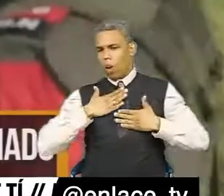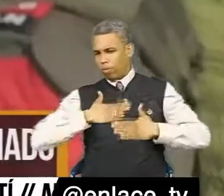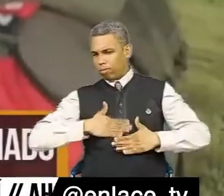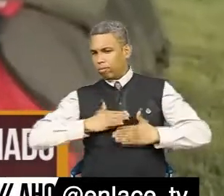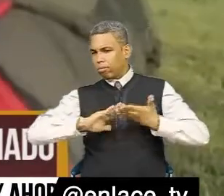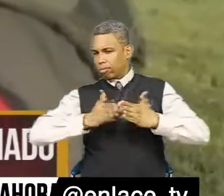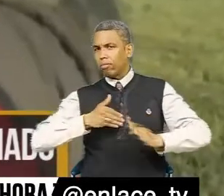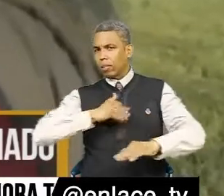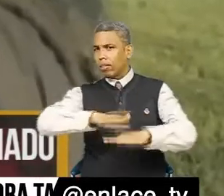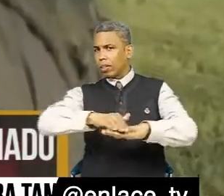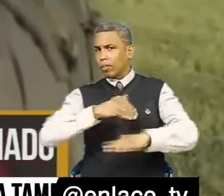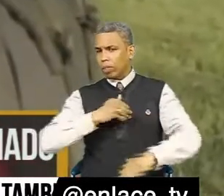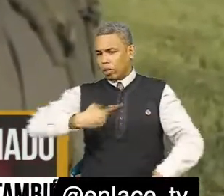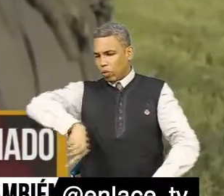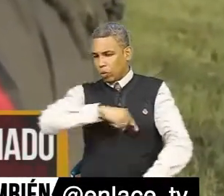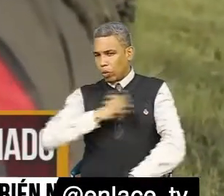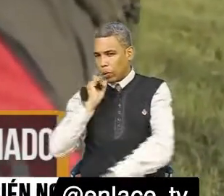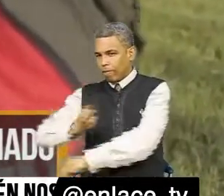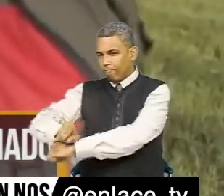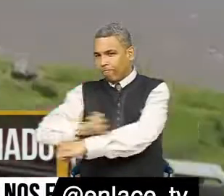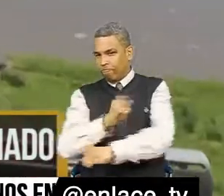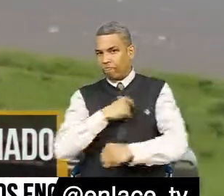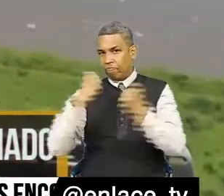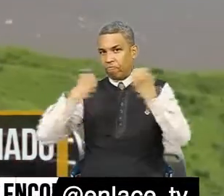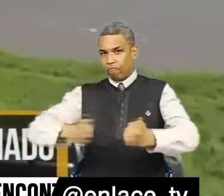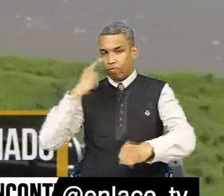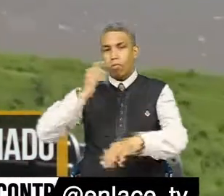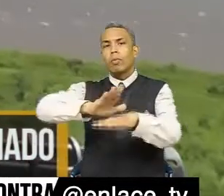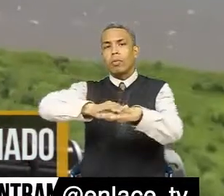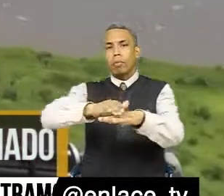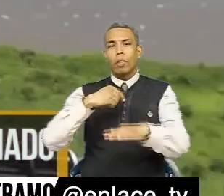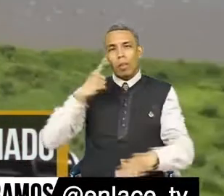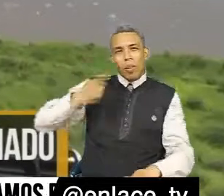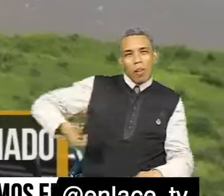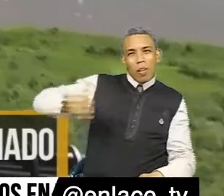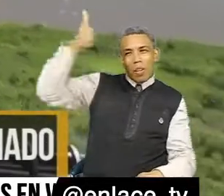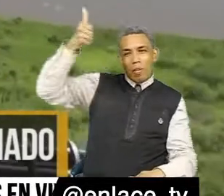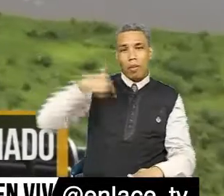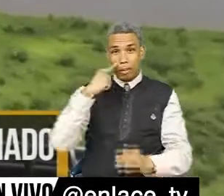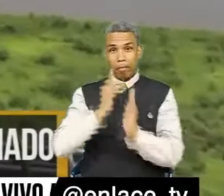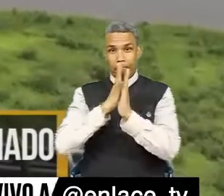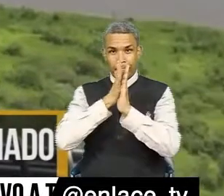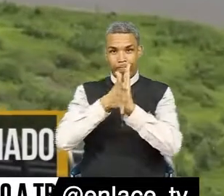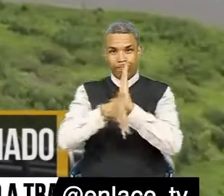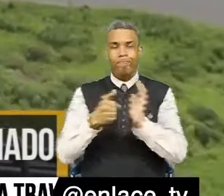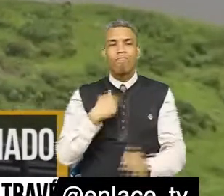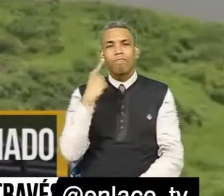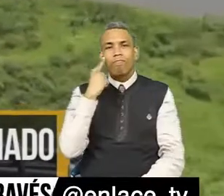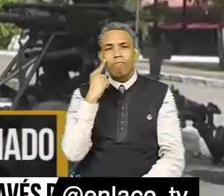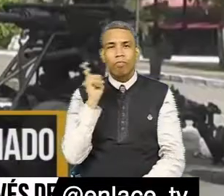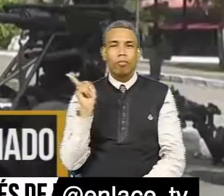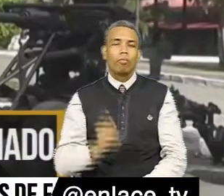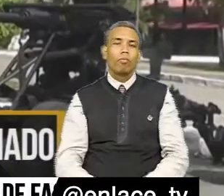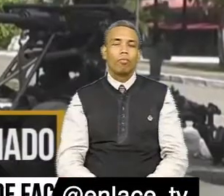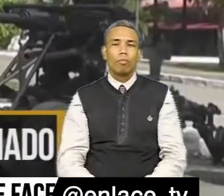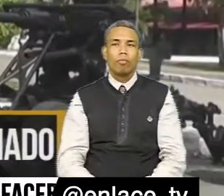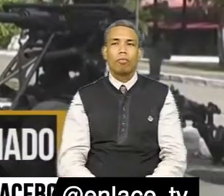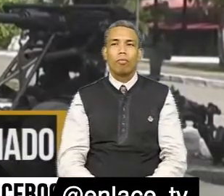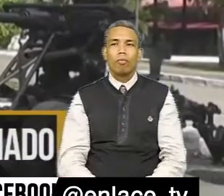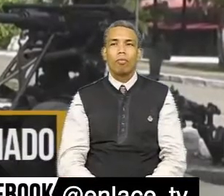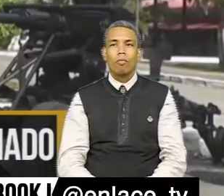anunciado en las últimas horas por el grupo armado al margen de la ley esto dijo el comandante de la quinta brigada el general élder giraldo nos tenemos